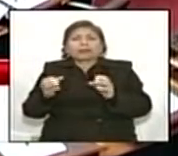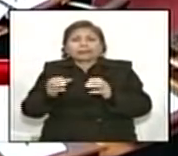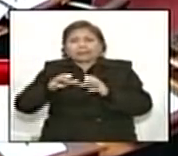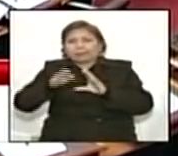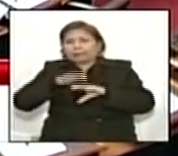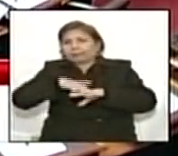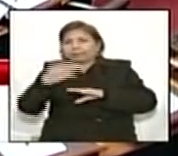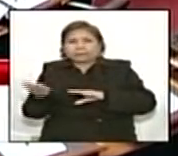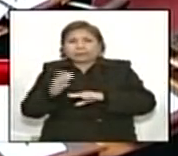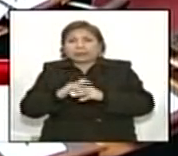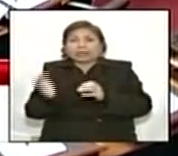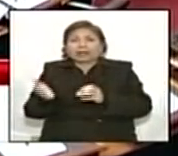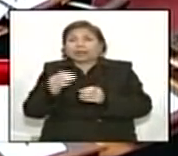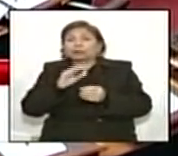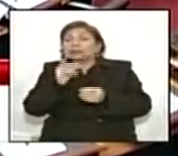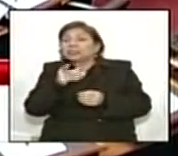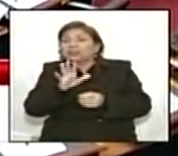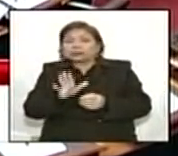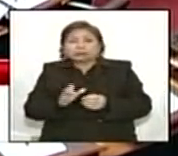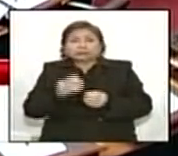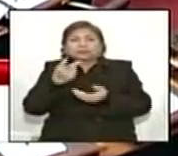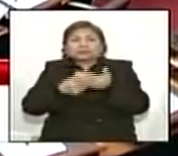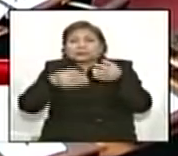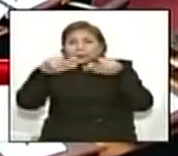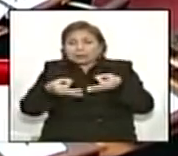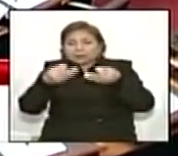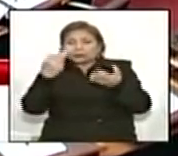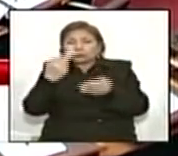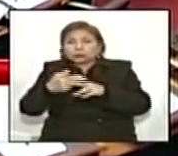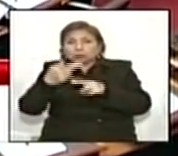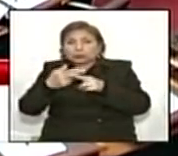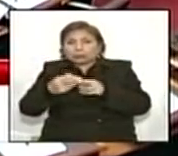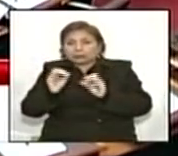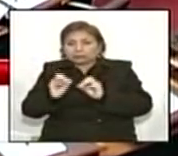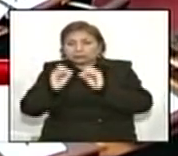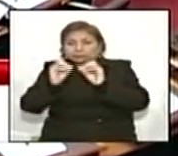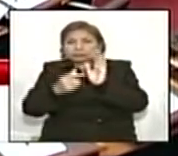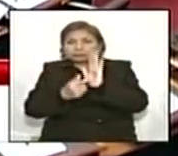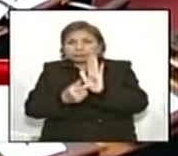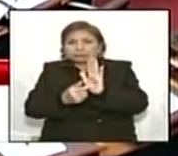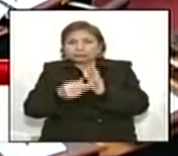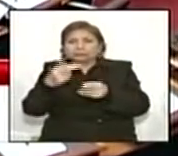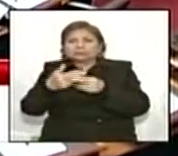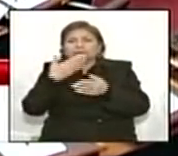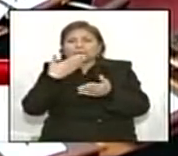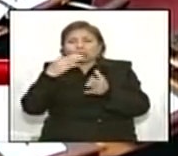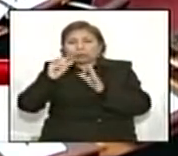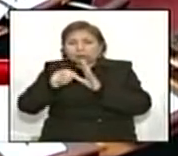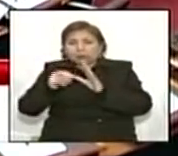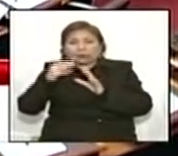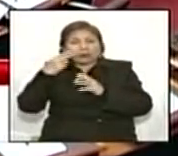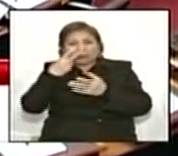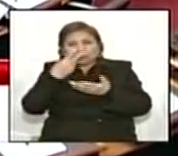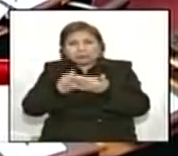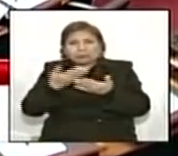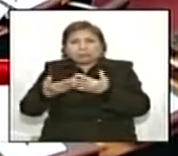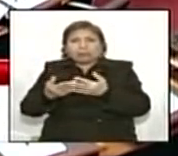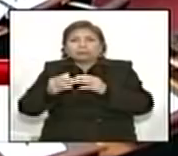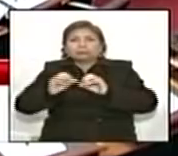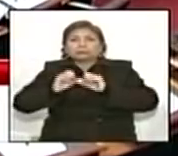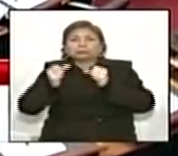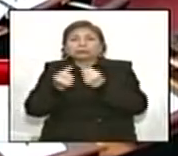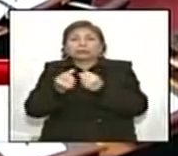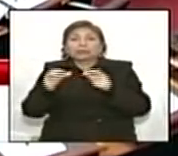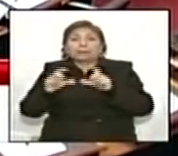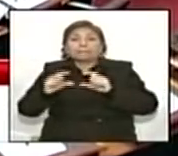refleja la posición de su bancada. FREPAP es una bancada importante sobre la que probablemente vamos a tener reacciones más adelante, pero que se toma las